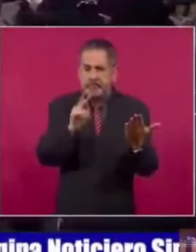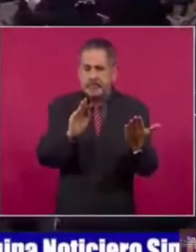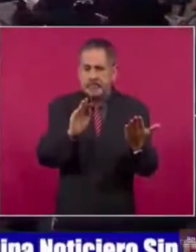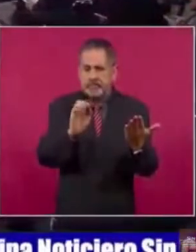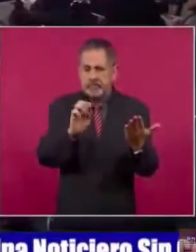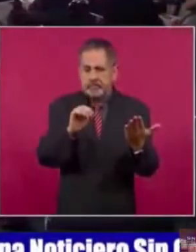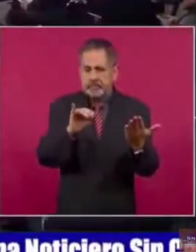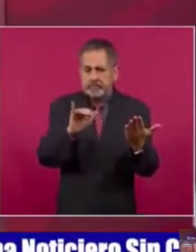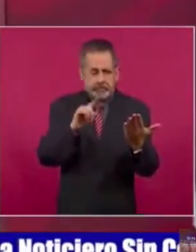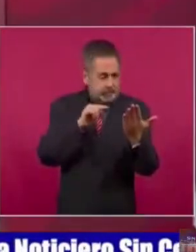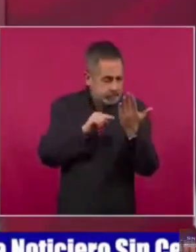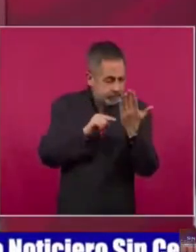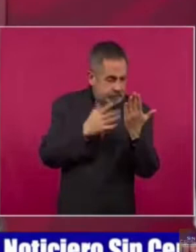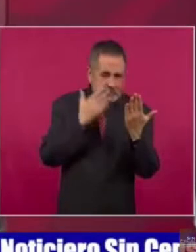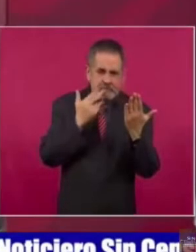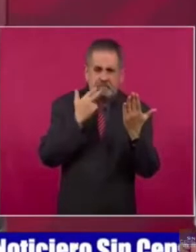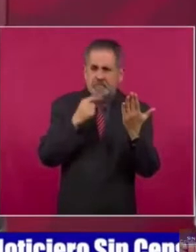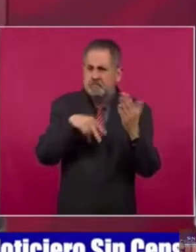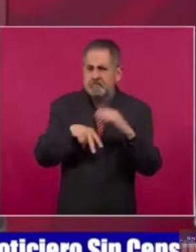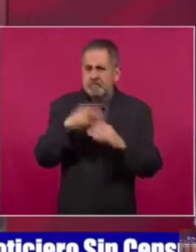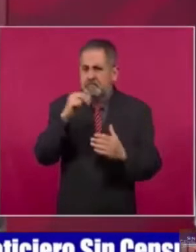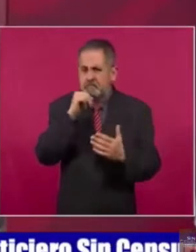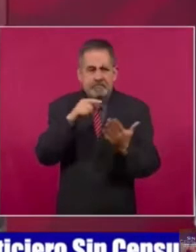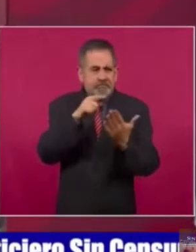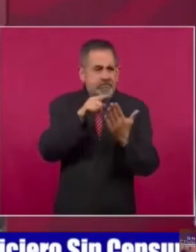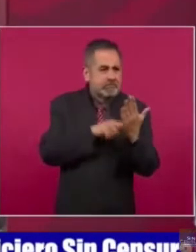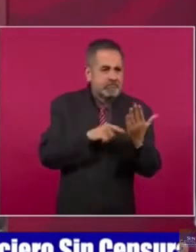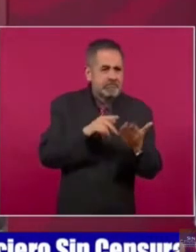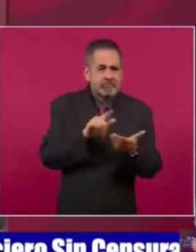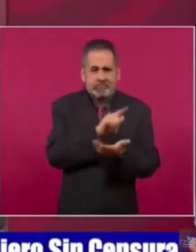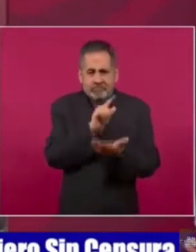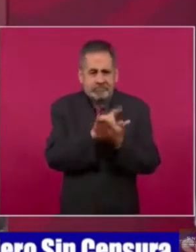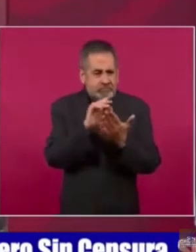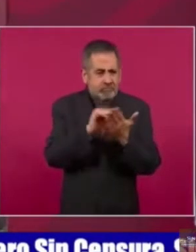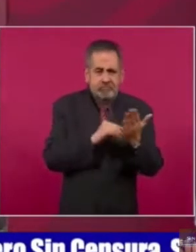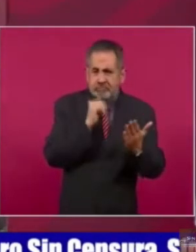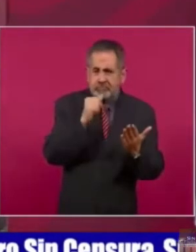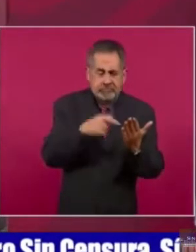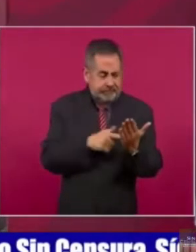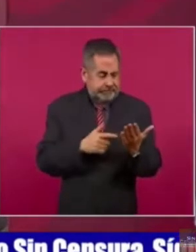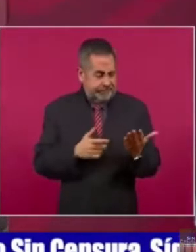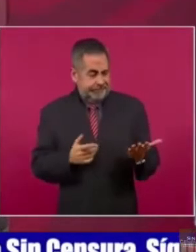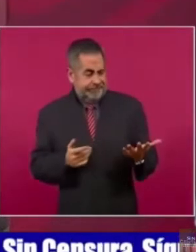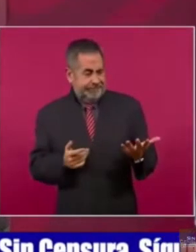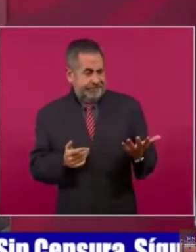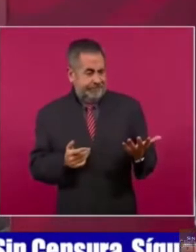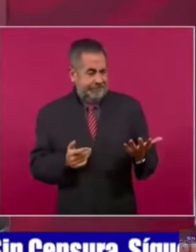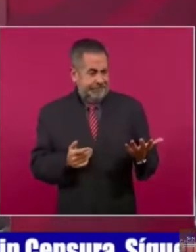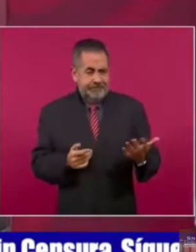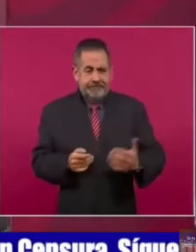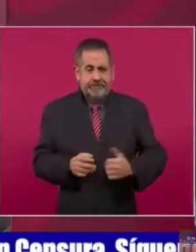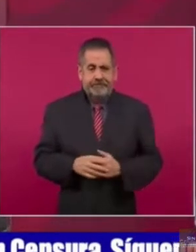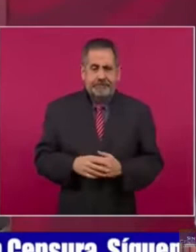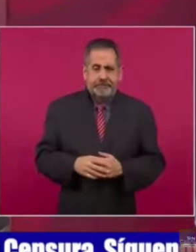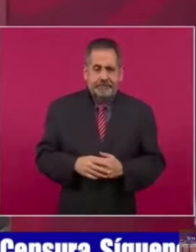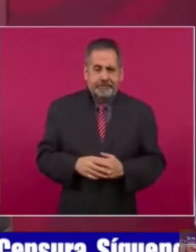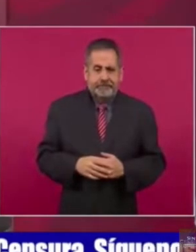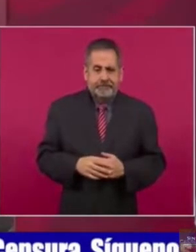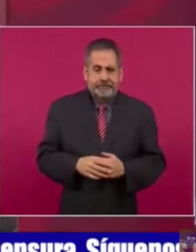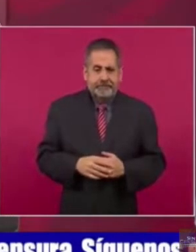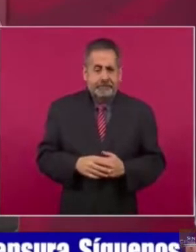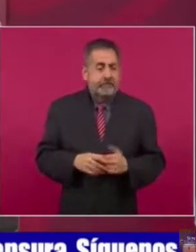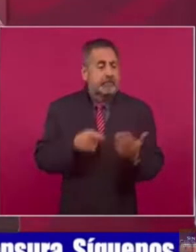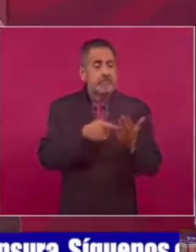de lacayismo con Joe Biden, como sí lo tuvo en su momento Enrique Peña Nieto, como sí lo tuvo en su